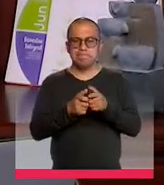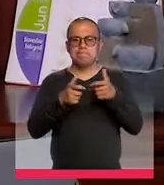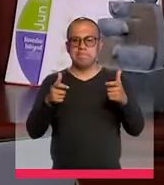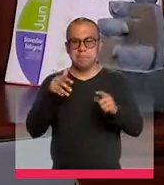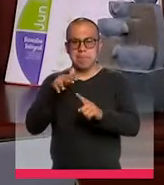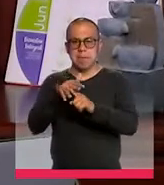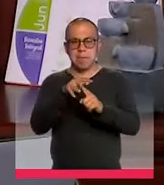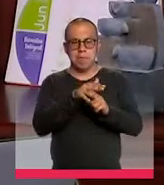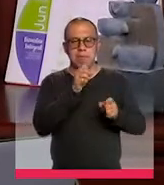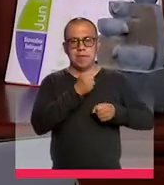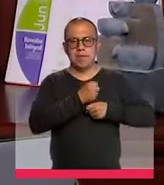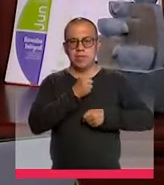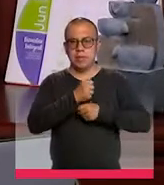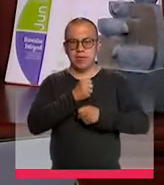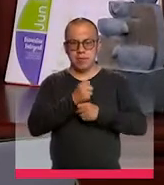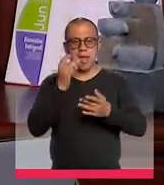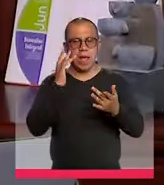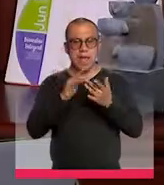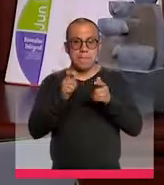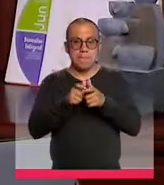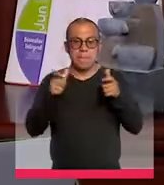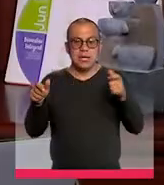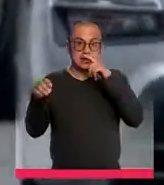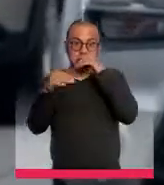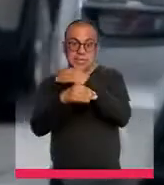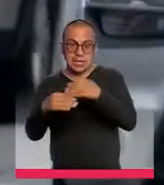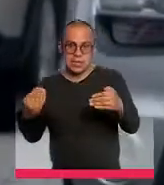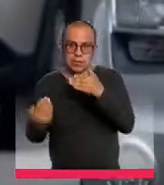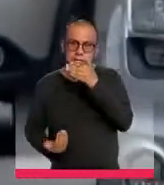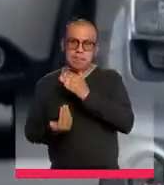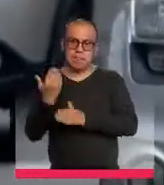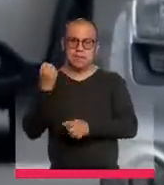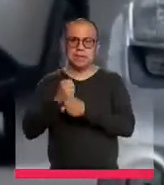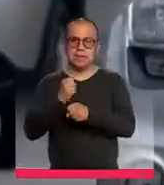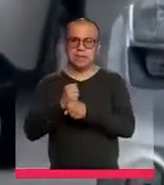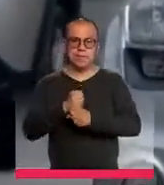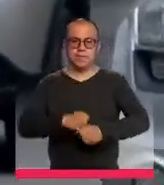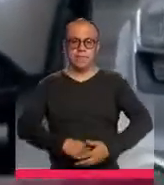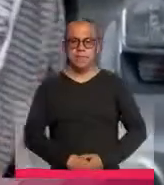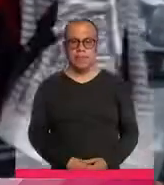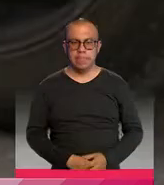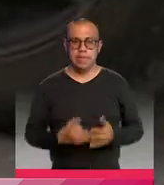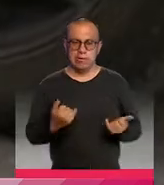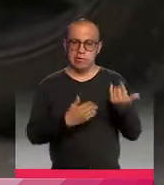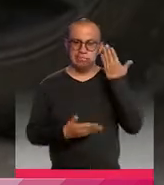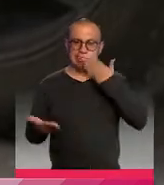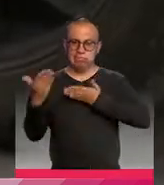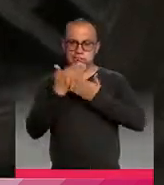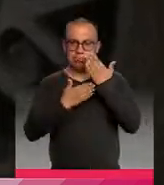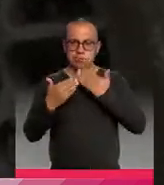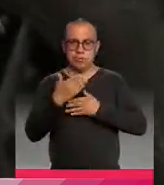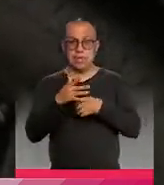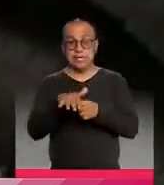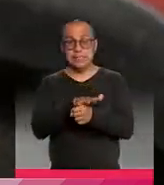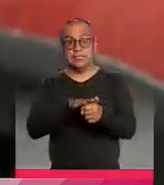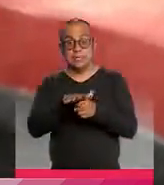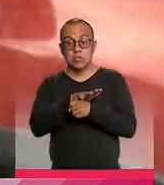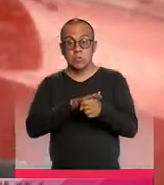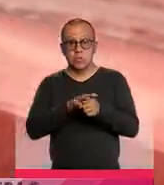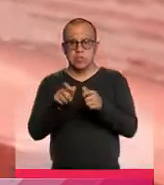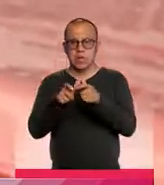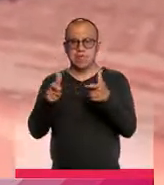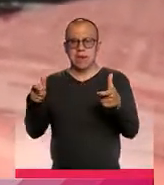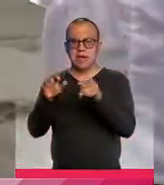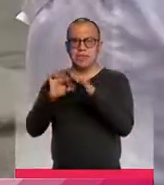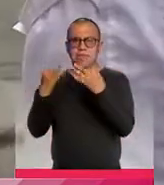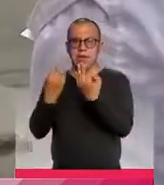tasa de trabajo infantil en el país. De acuerdo con el análisis, la situación en la que miles de